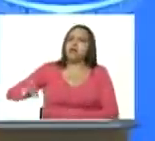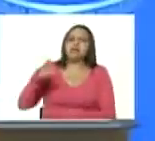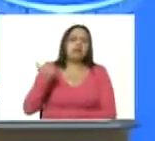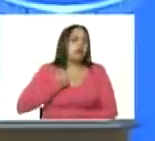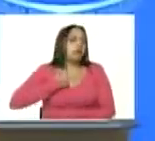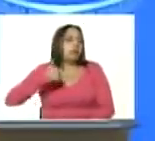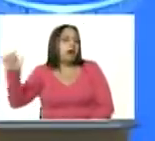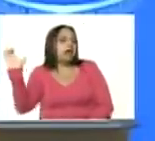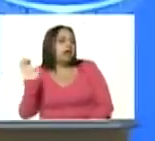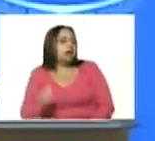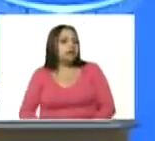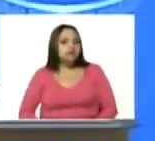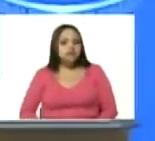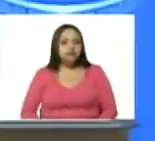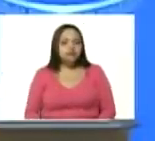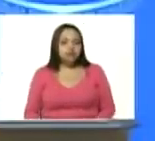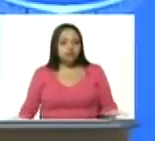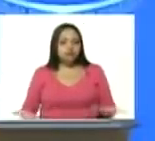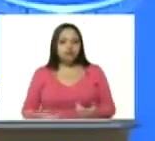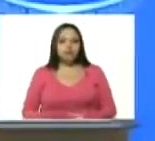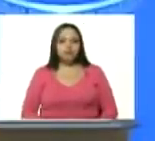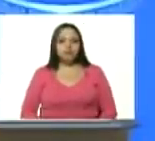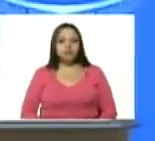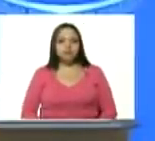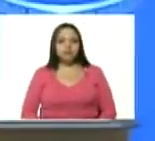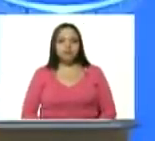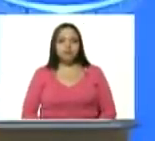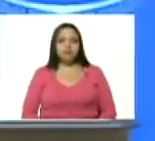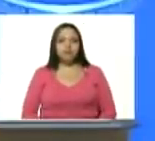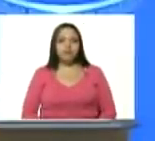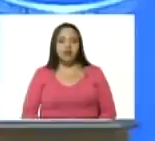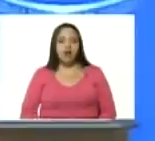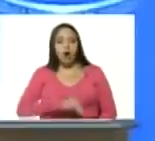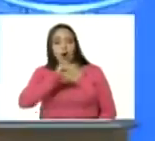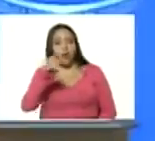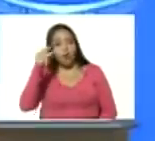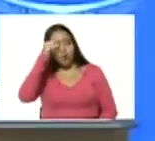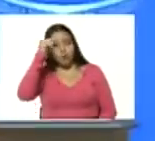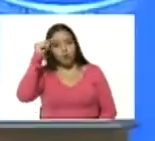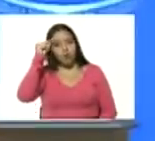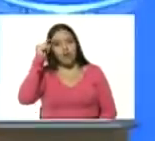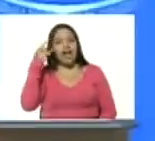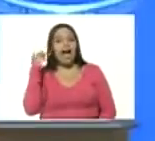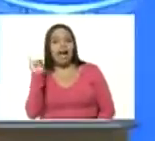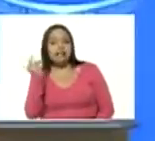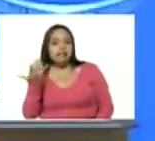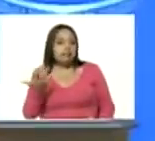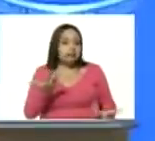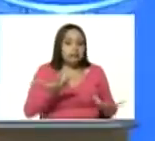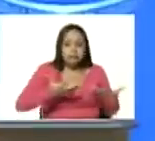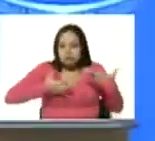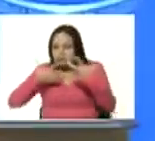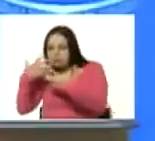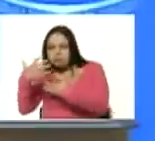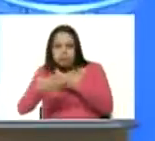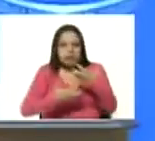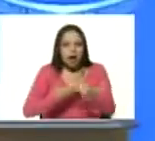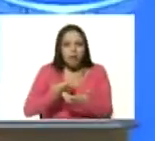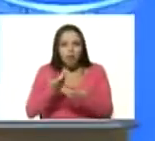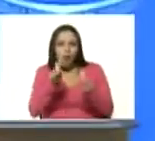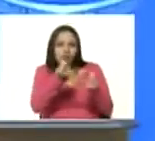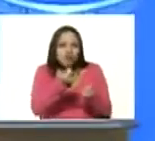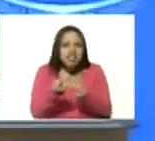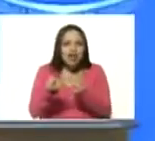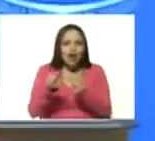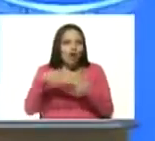y entender. Asuntos exteriores, para que Julio Borges se quede callado, la pelea es a cuchillo, y es a cuchillo pero por la plata, no es